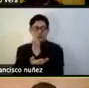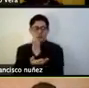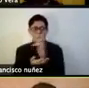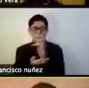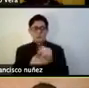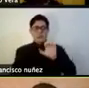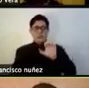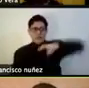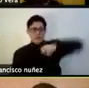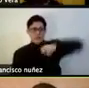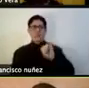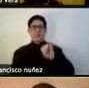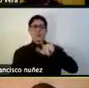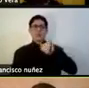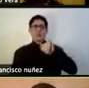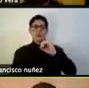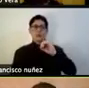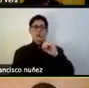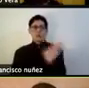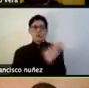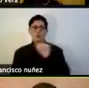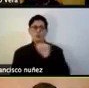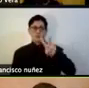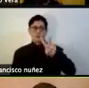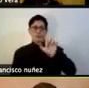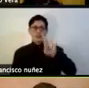sísmica oceánica. Nos está explicando